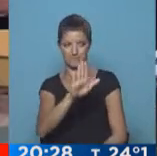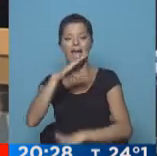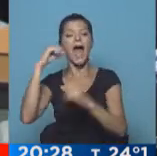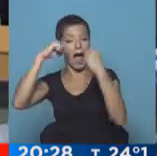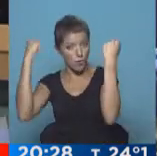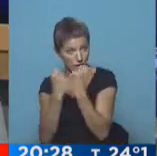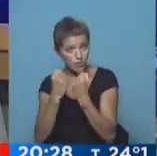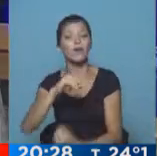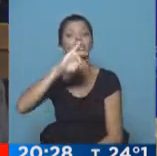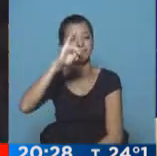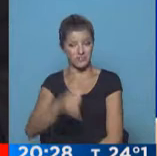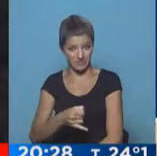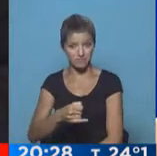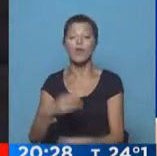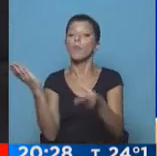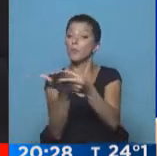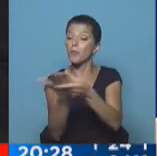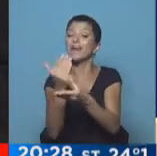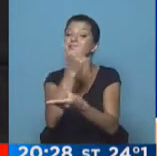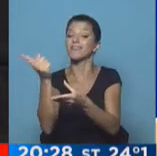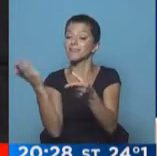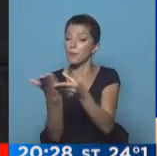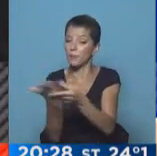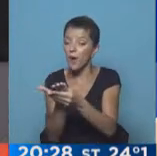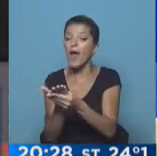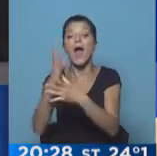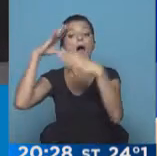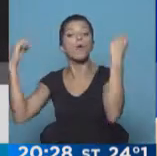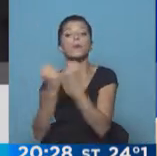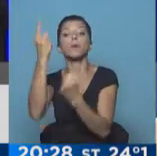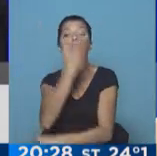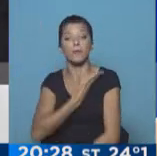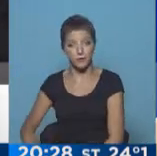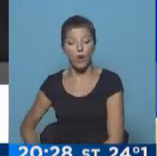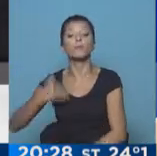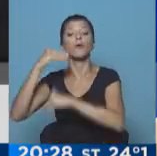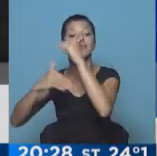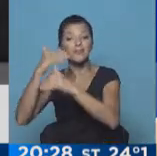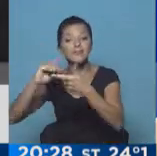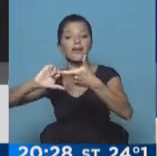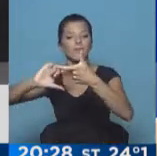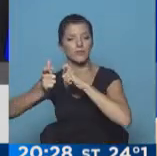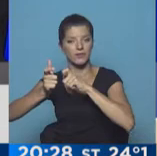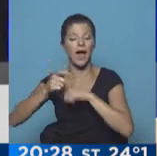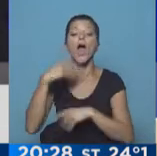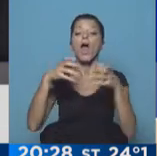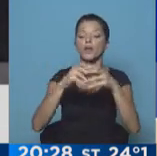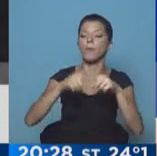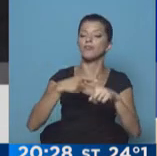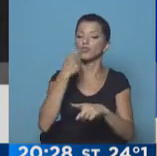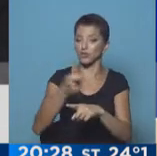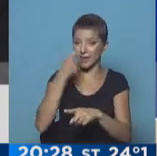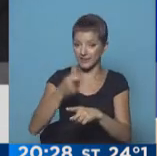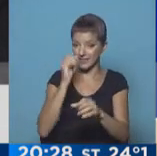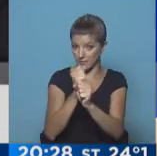acá, Silvia, 66 páginas. Acuerdo para un gobierno progresista, reformista y de progreso, firmado entre el Partido Socialista